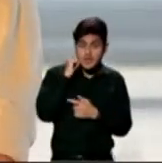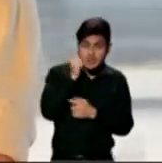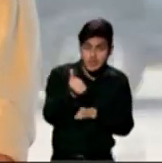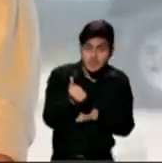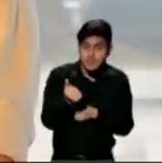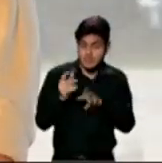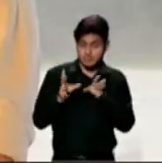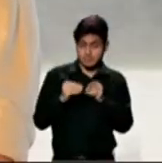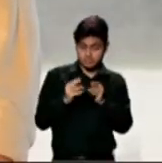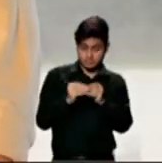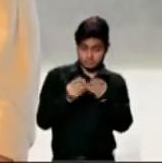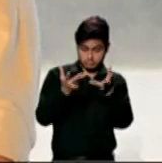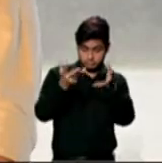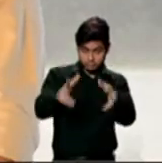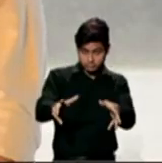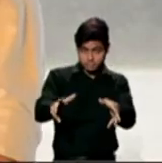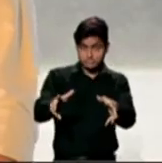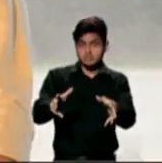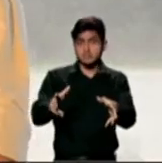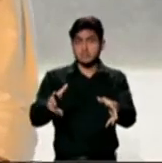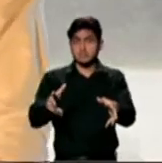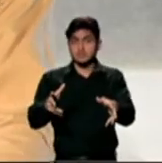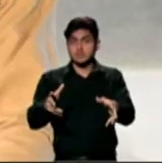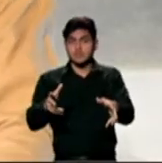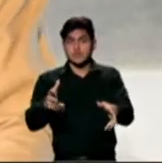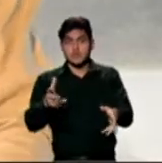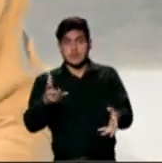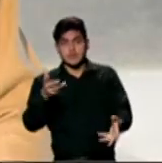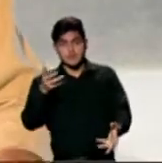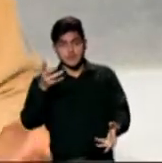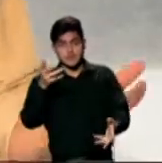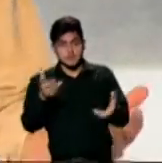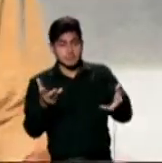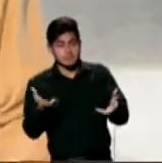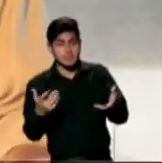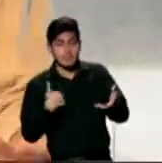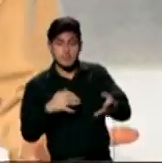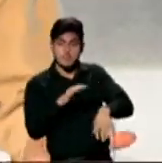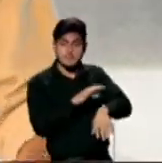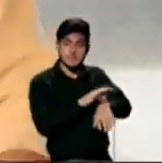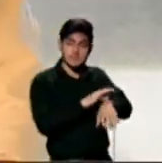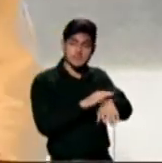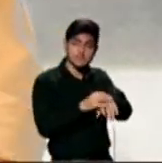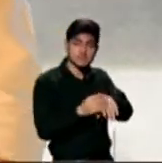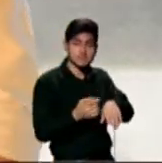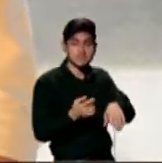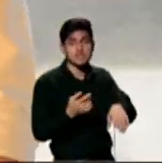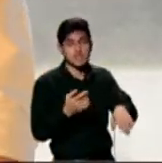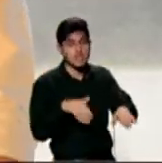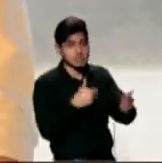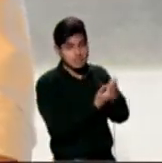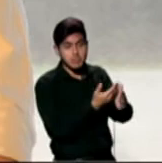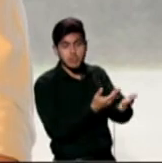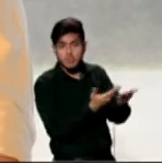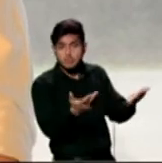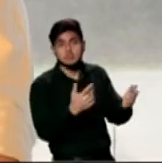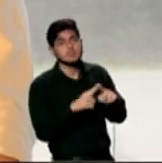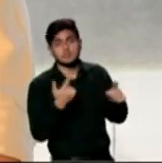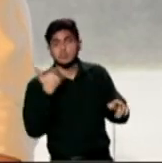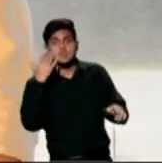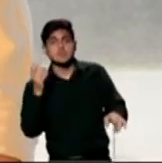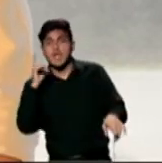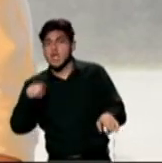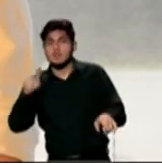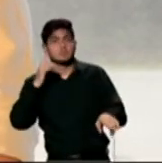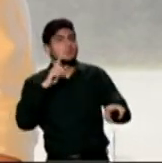la reunión en la que tenía, no sé, quizás ha llegado algo a la oficina, pero no sé si han respondido hasta ahora. Buenas tardes. Laura. Primero,